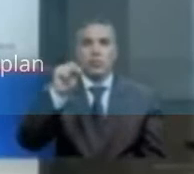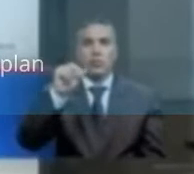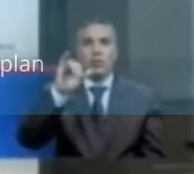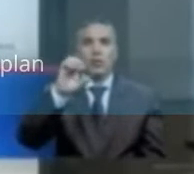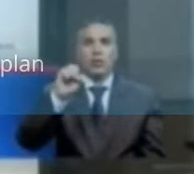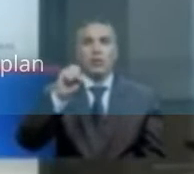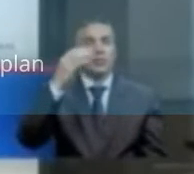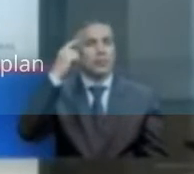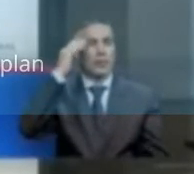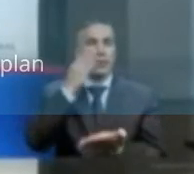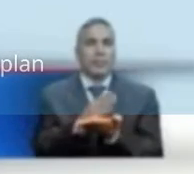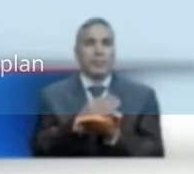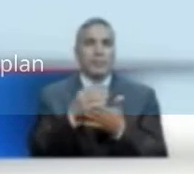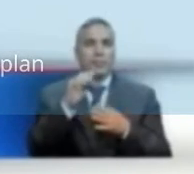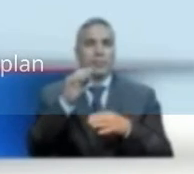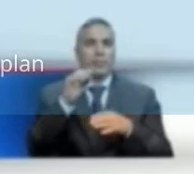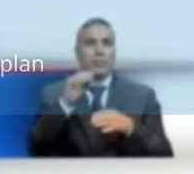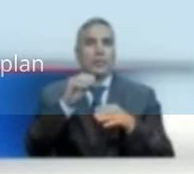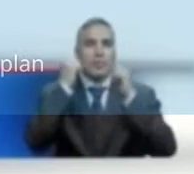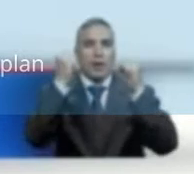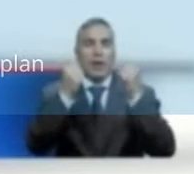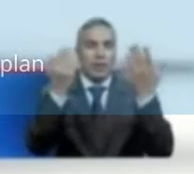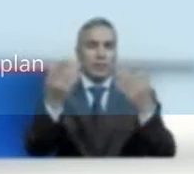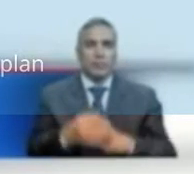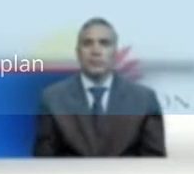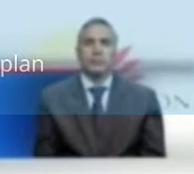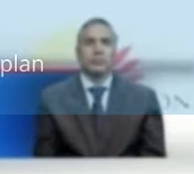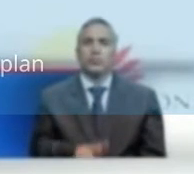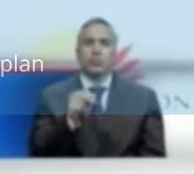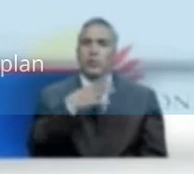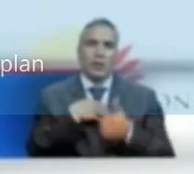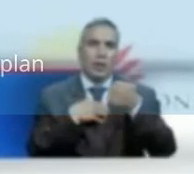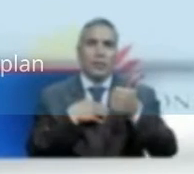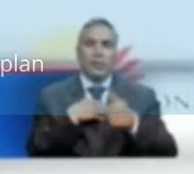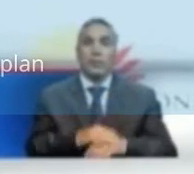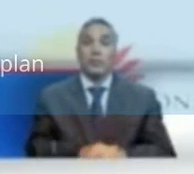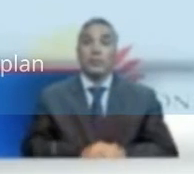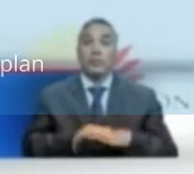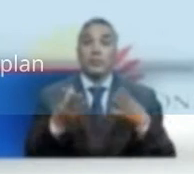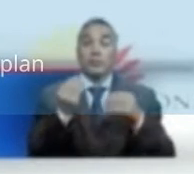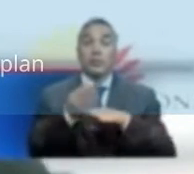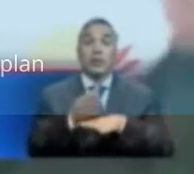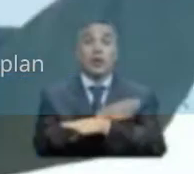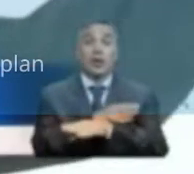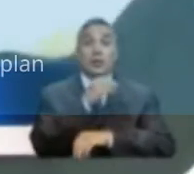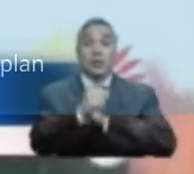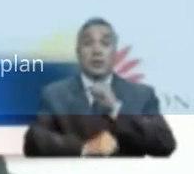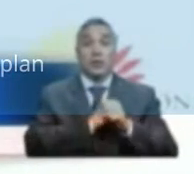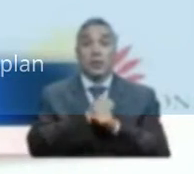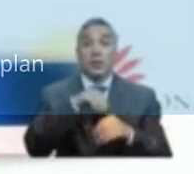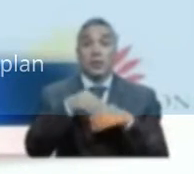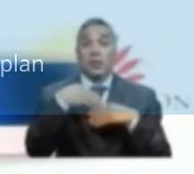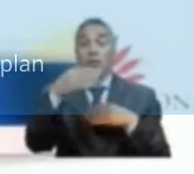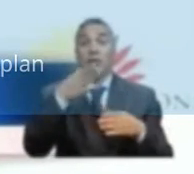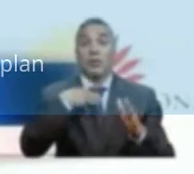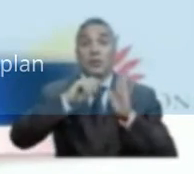paralizar el país. Washington Varela dijo que no es prudente impedir que la gente trabaje. Ya pasamos en algunos años anteriores, ¿no? Aquí al frente nomás está